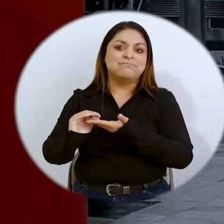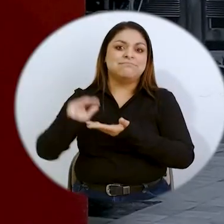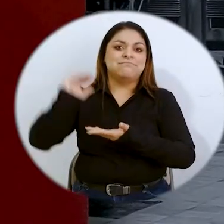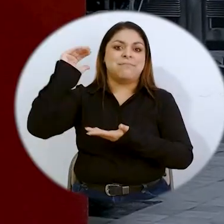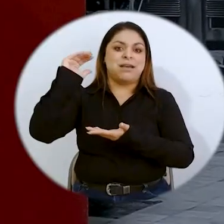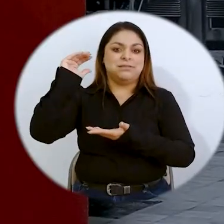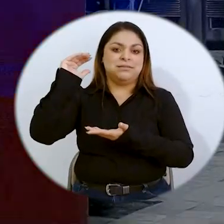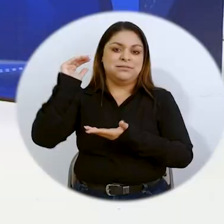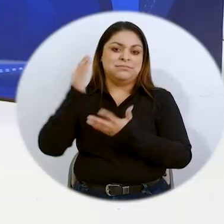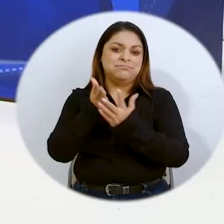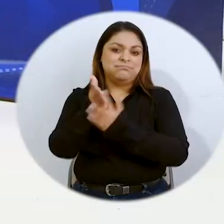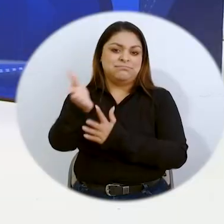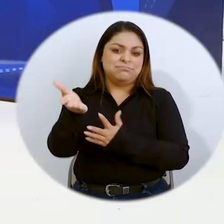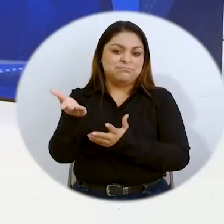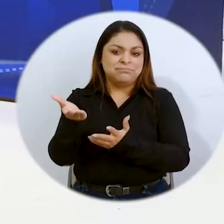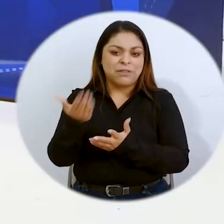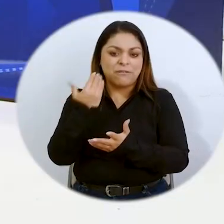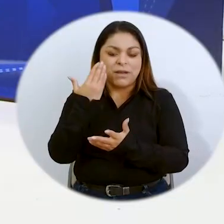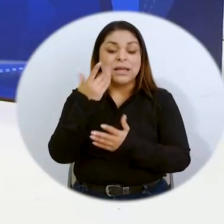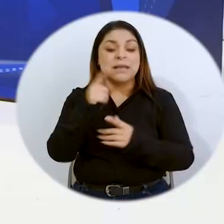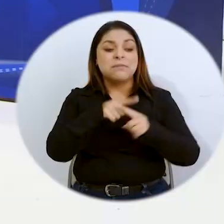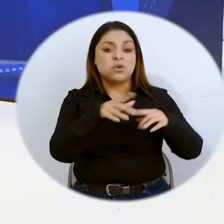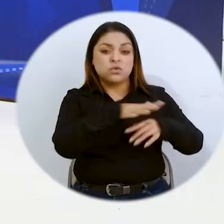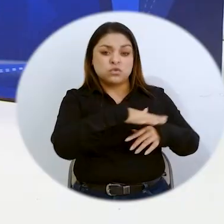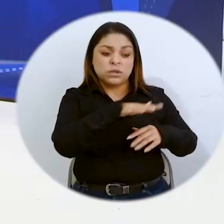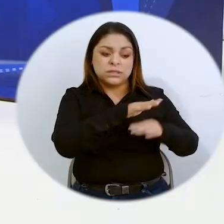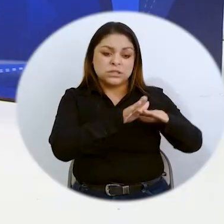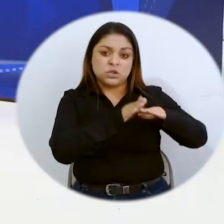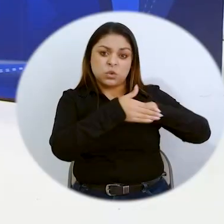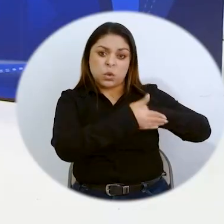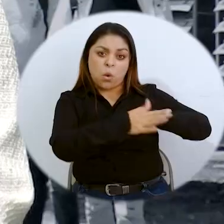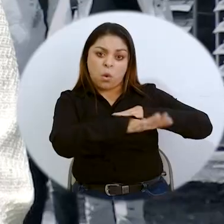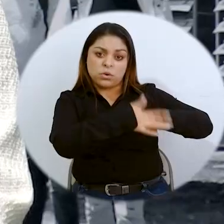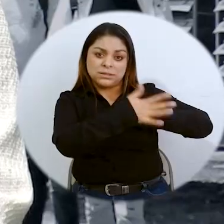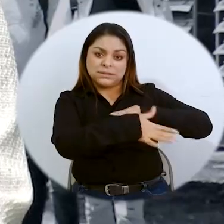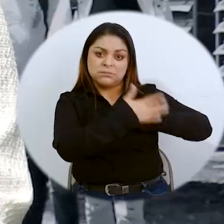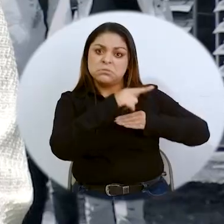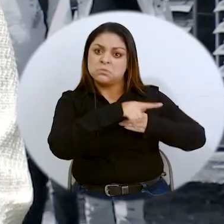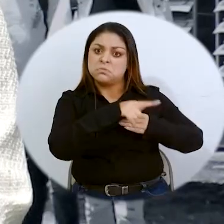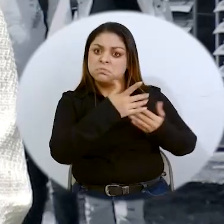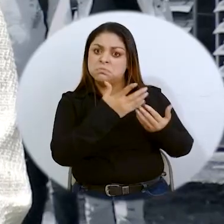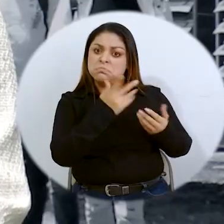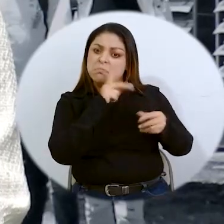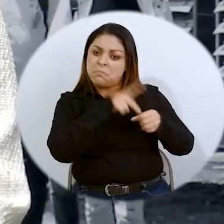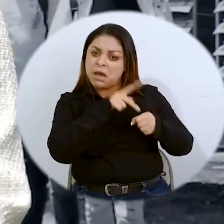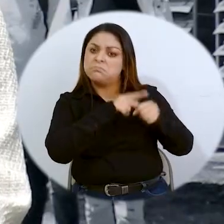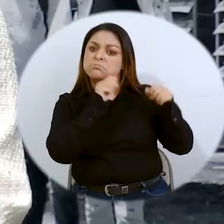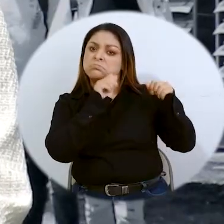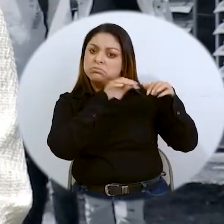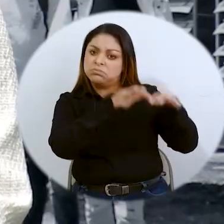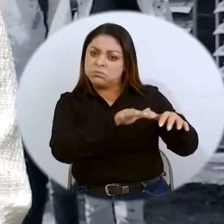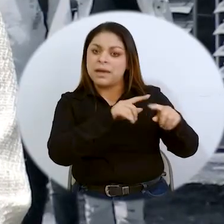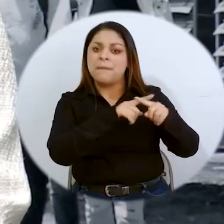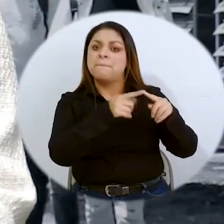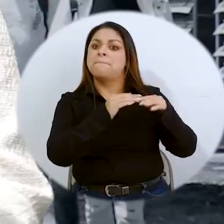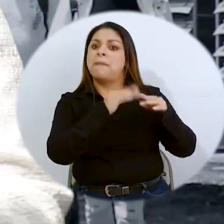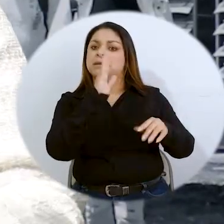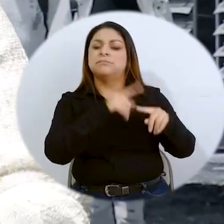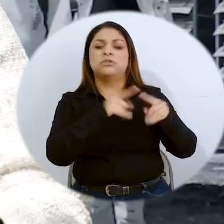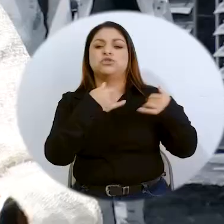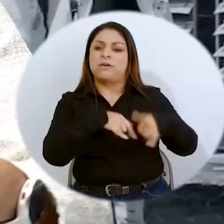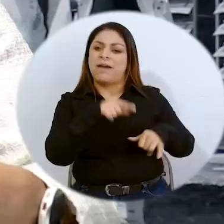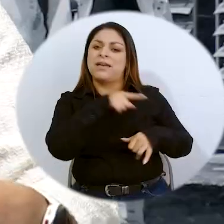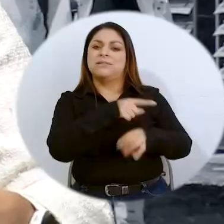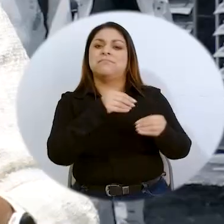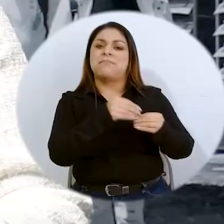participación, y aunque las zonas costeras también aumentaron su participación, votó más gente, todavía siguen